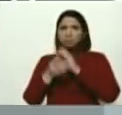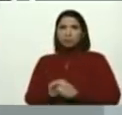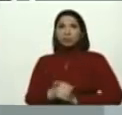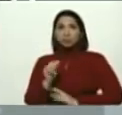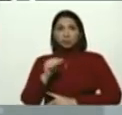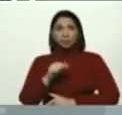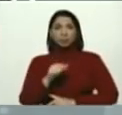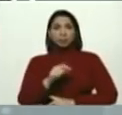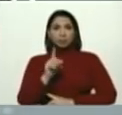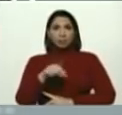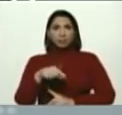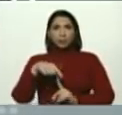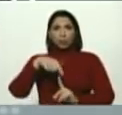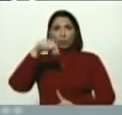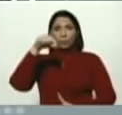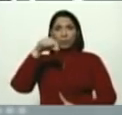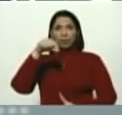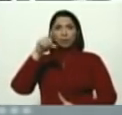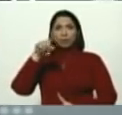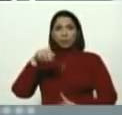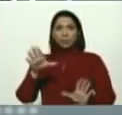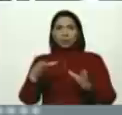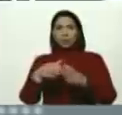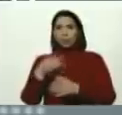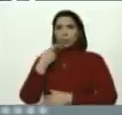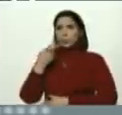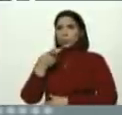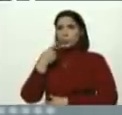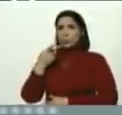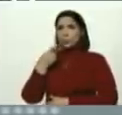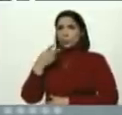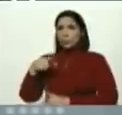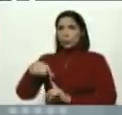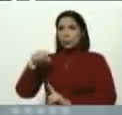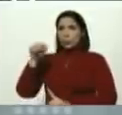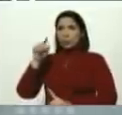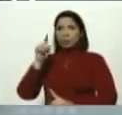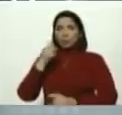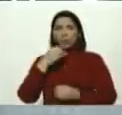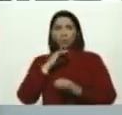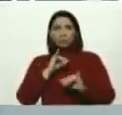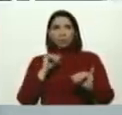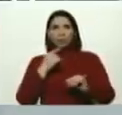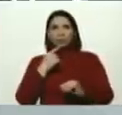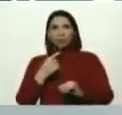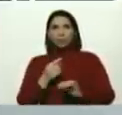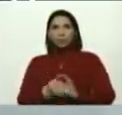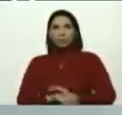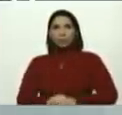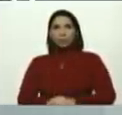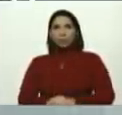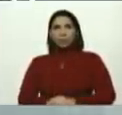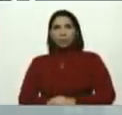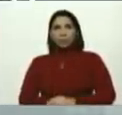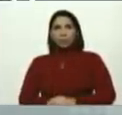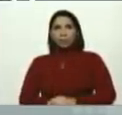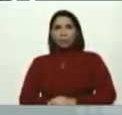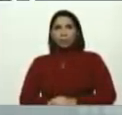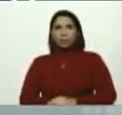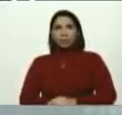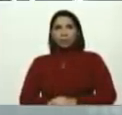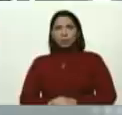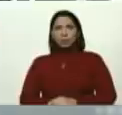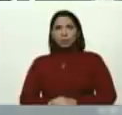también Copey en esa mesa, presidente. El Partido Social Cristiano Claudio Copey. Fermín, bueno, ya lo mencionó. Esa ya, mesa ya de diálogo